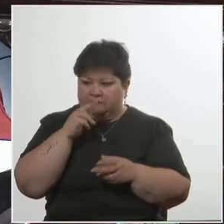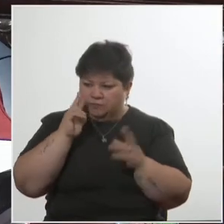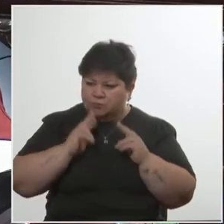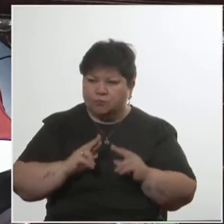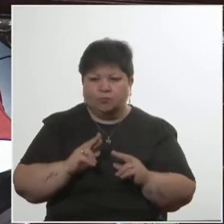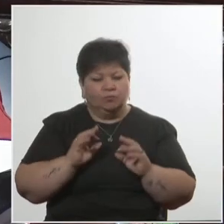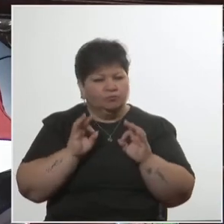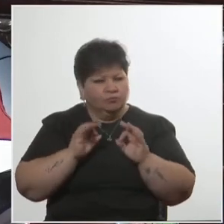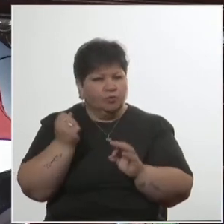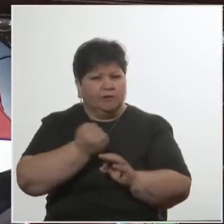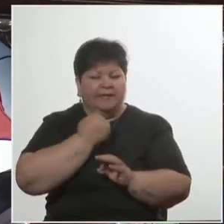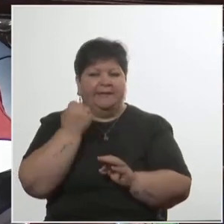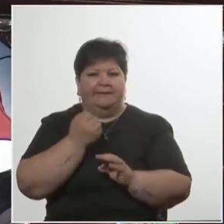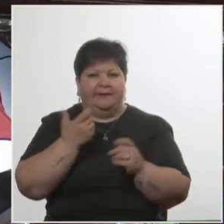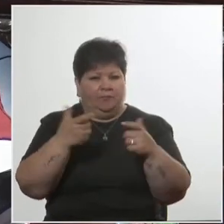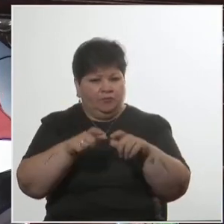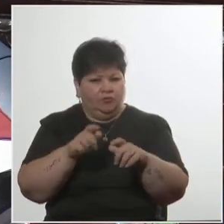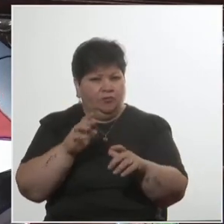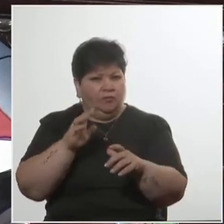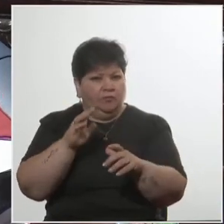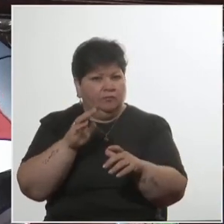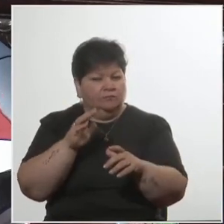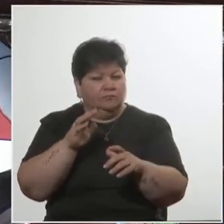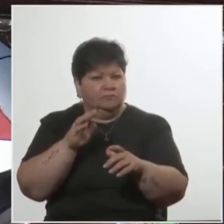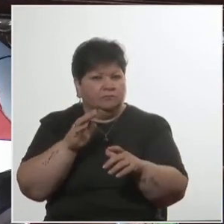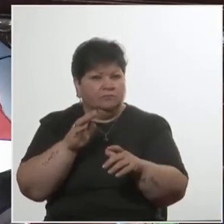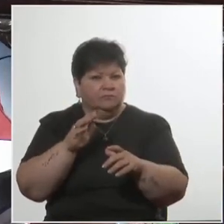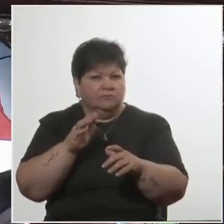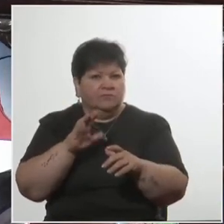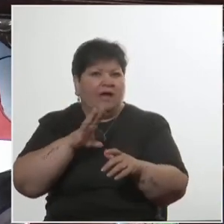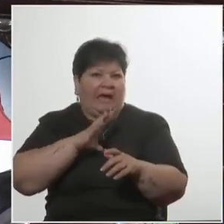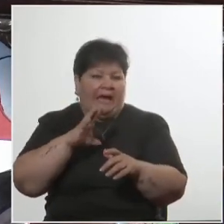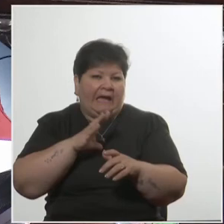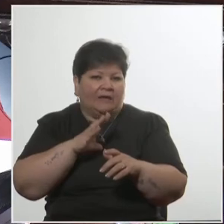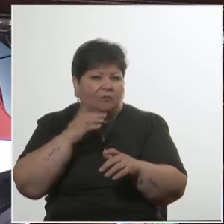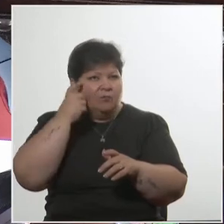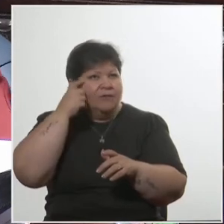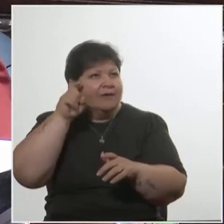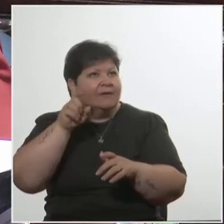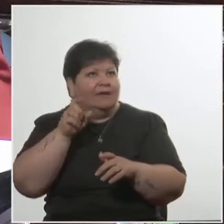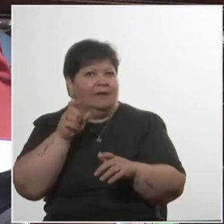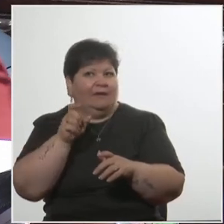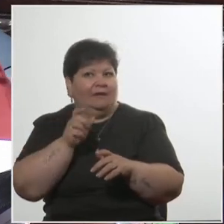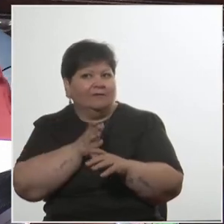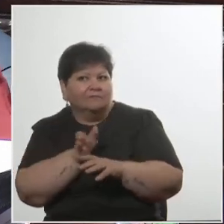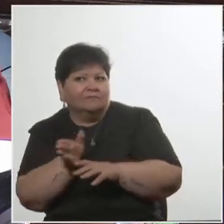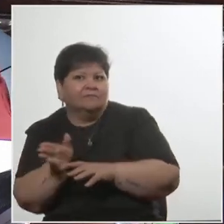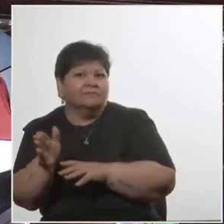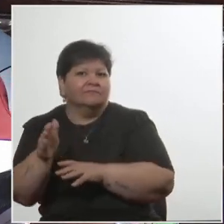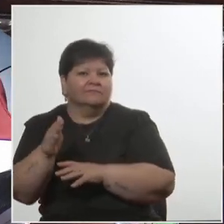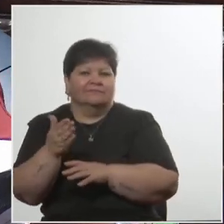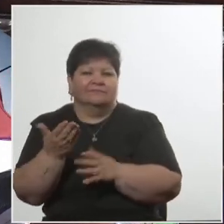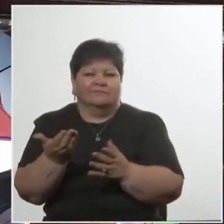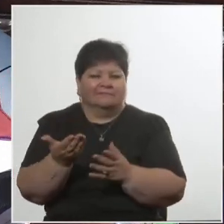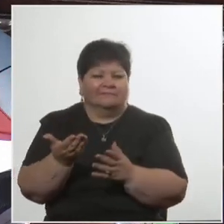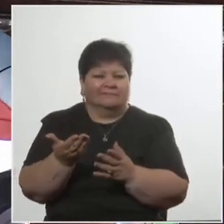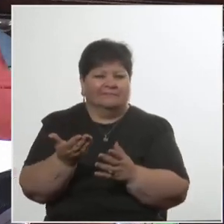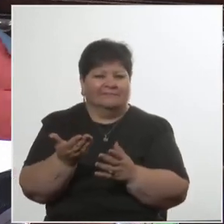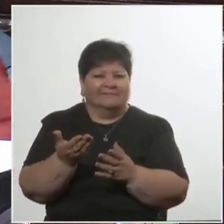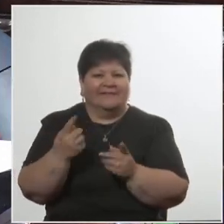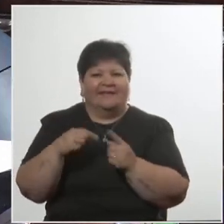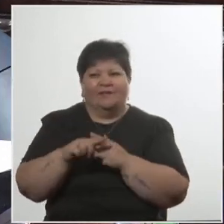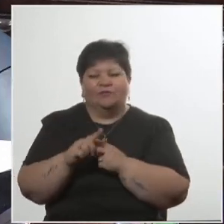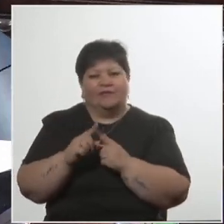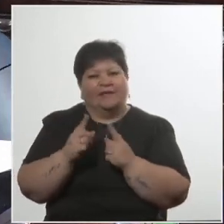la en la comisión este tienen un sesgo claramente porque no nos engañemos entonces lo que nosotros